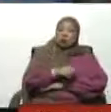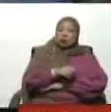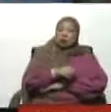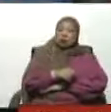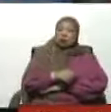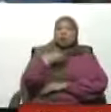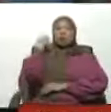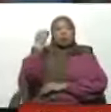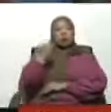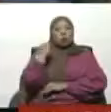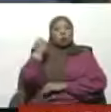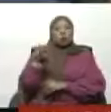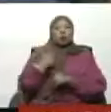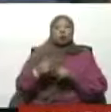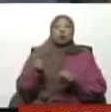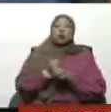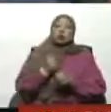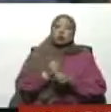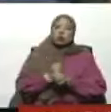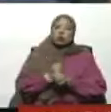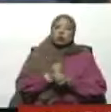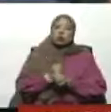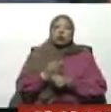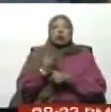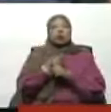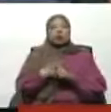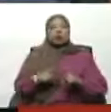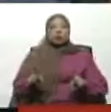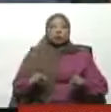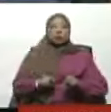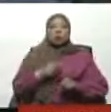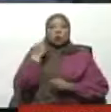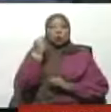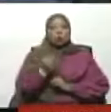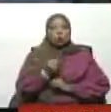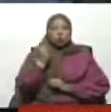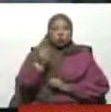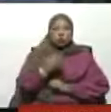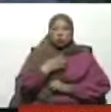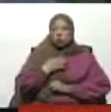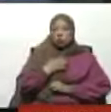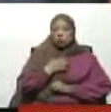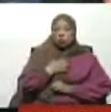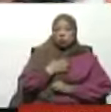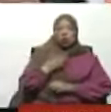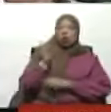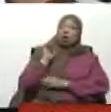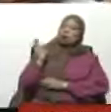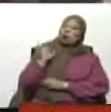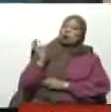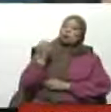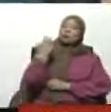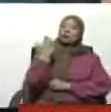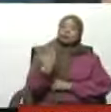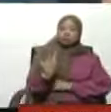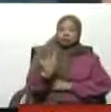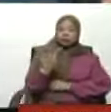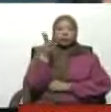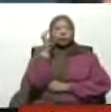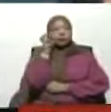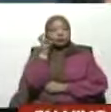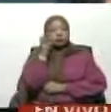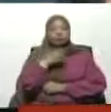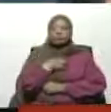termina creyéndose que es de otra clase, termina creyendo que no puede estar en una asamblea 3 horas ahí sentado